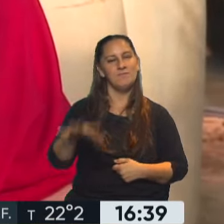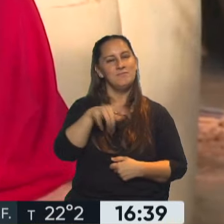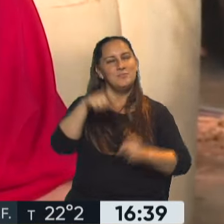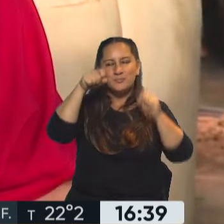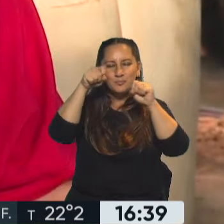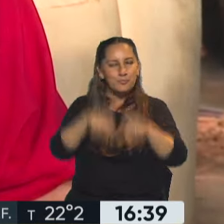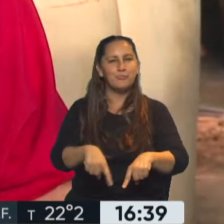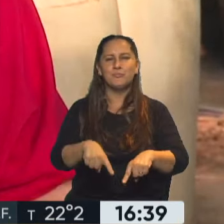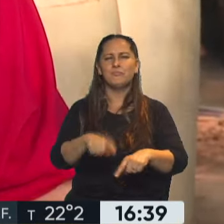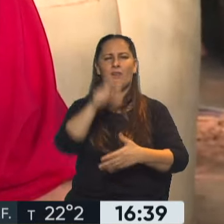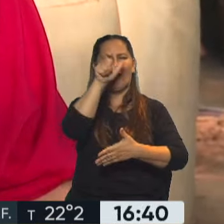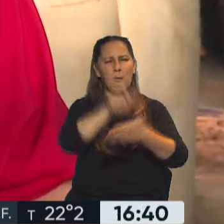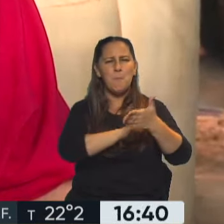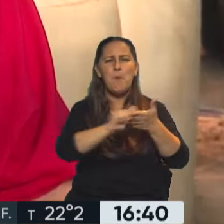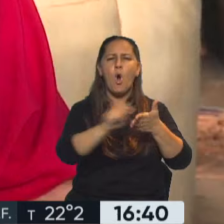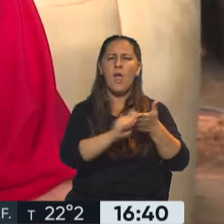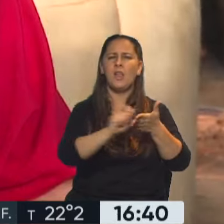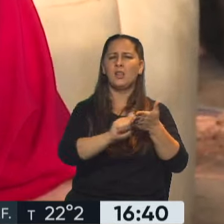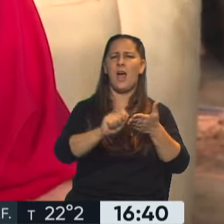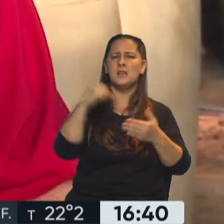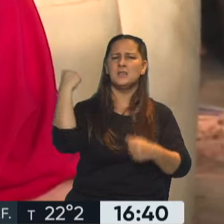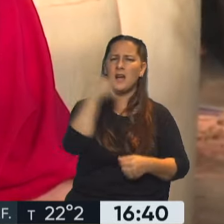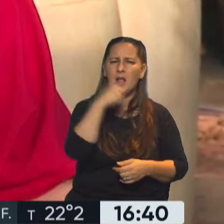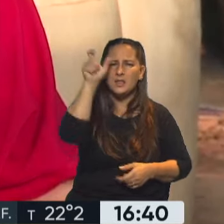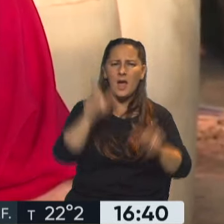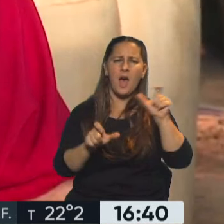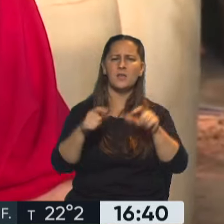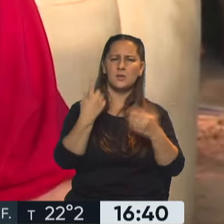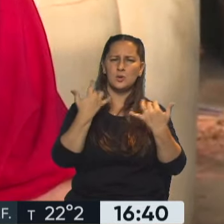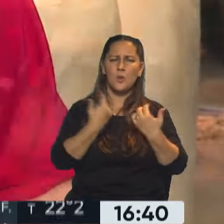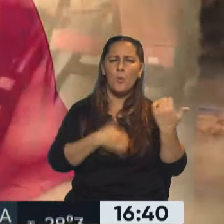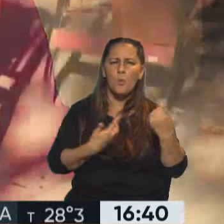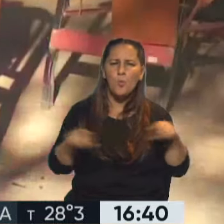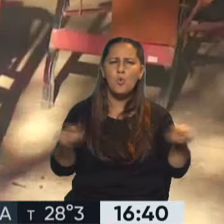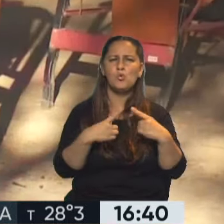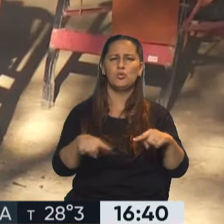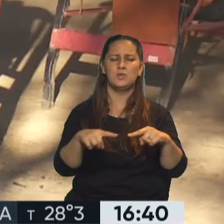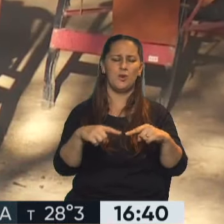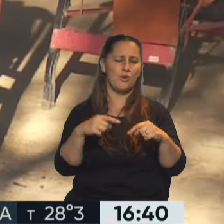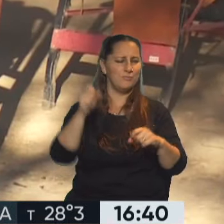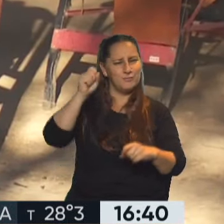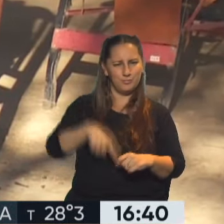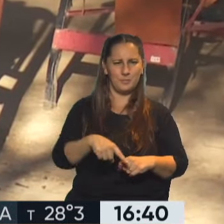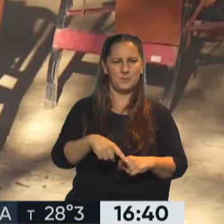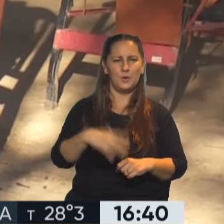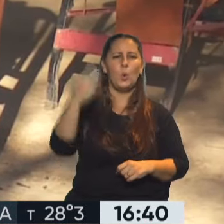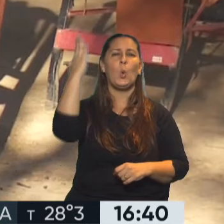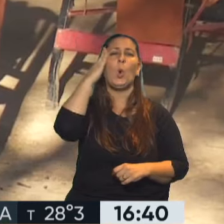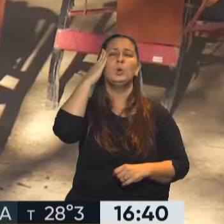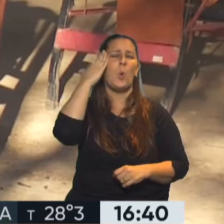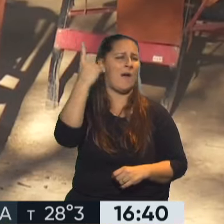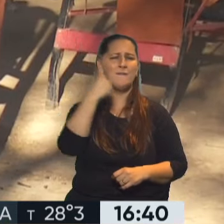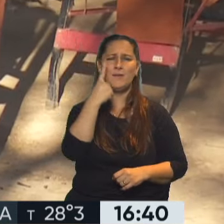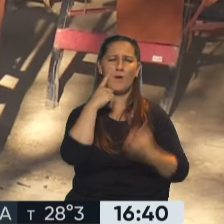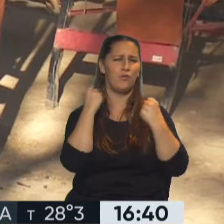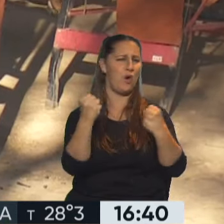de poetas, cantores, de músicos, de bailarines, donde se vive la cultura viva, donde está, en